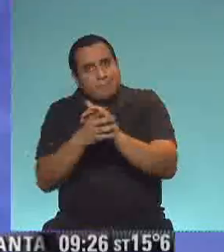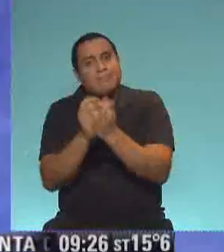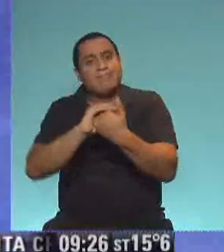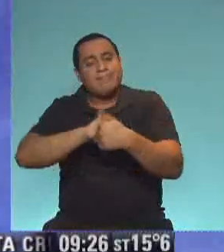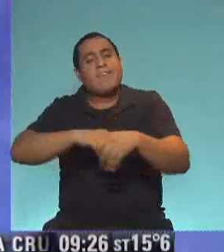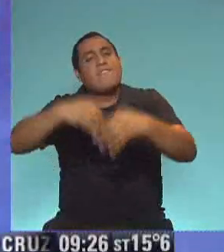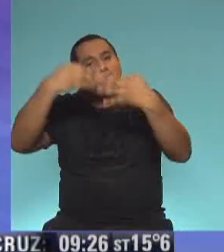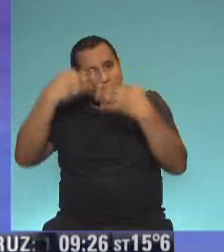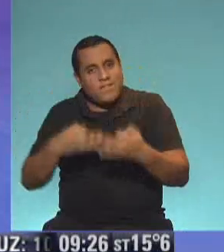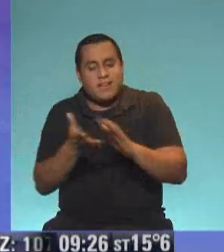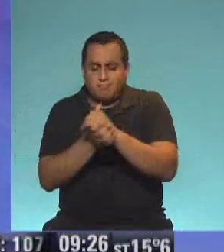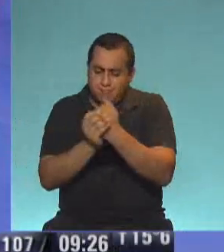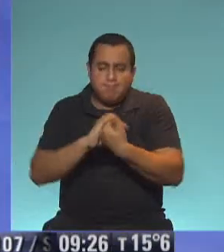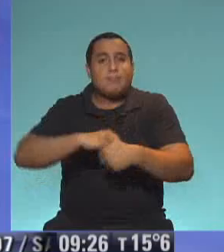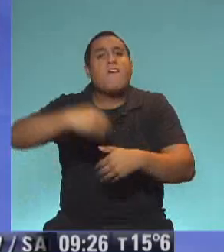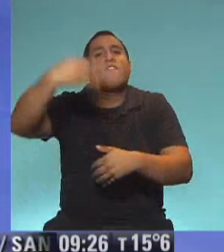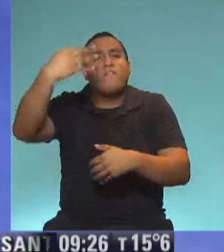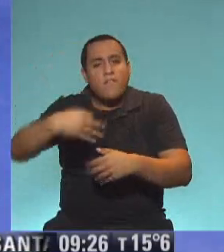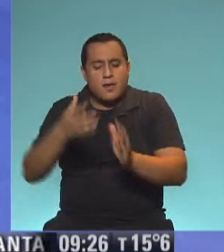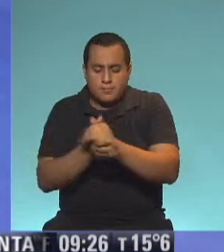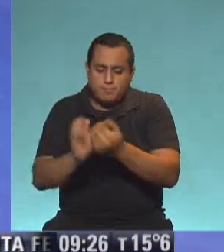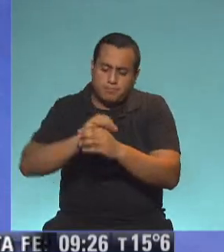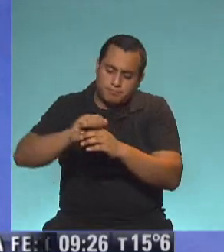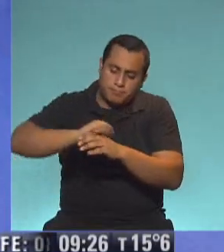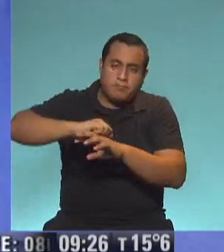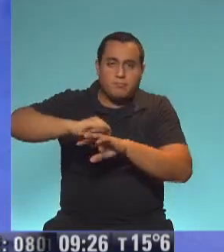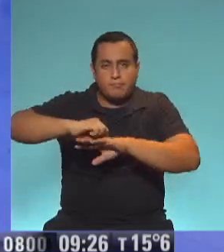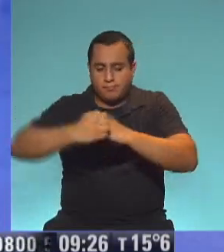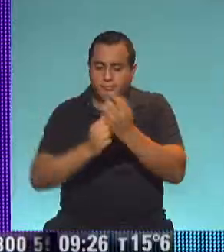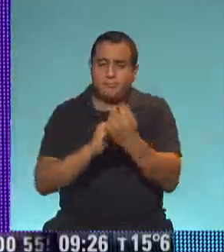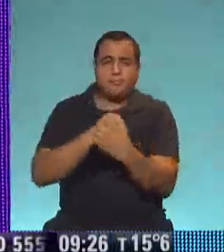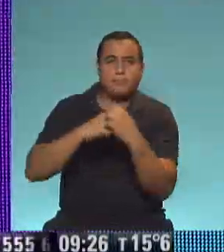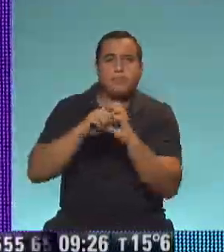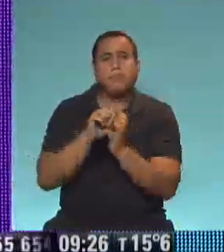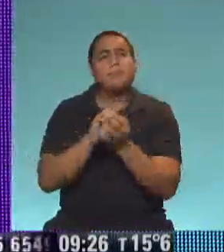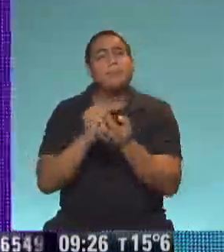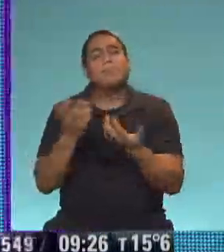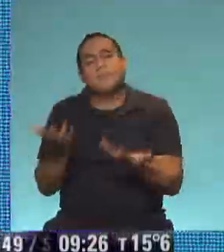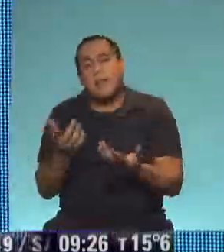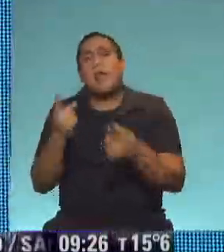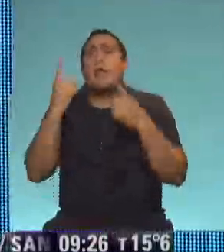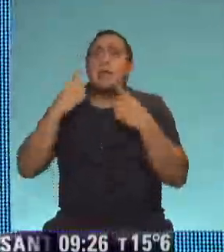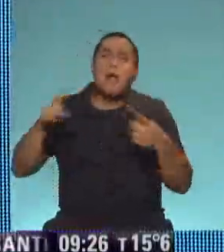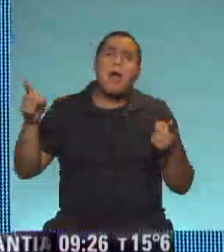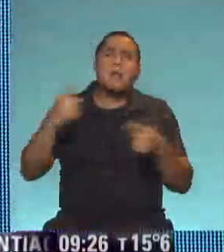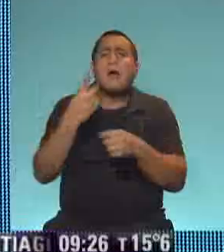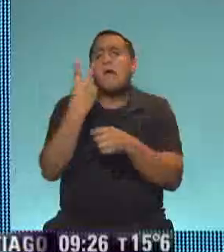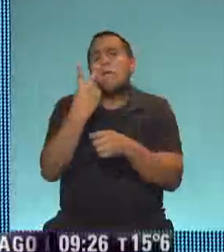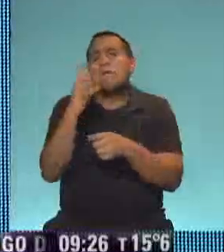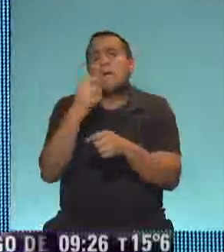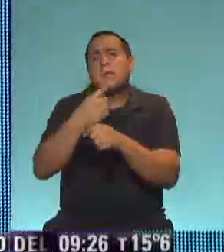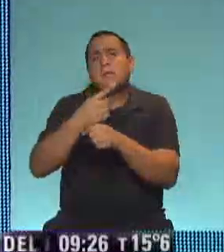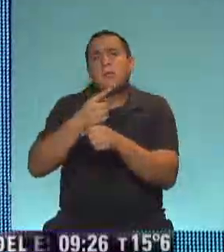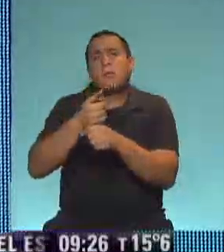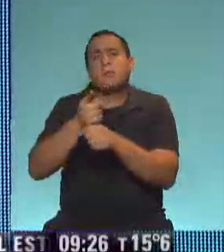Manito. Muy bien. Que te laves muy bien las manos, que te frotes bien los dedos. Así, uno por uno, y que cantes durante 20 segundos más o